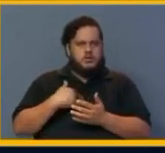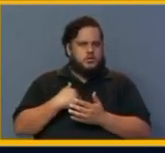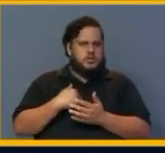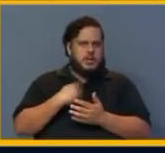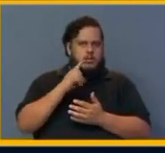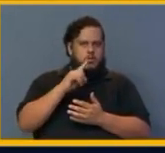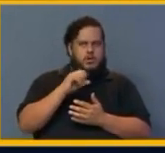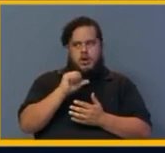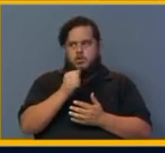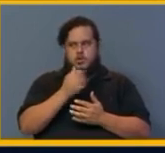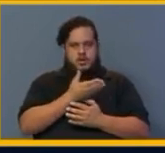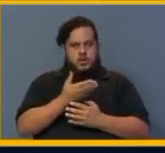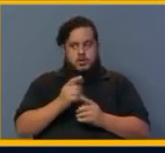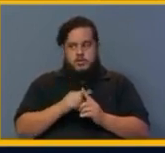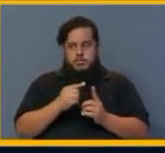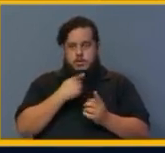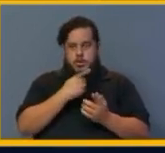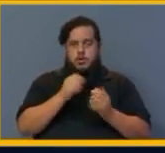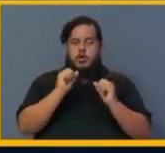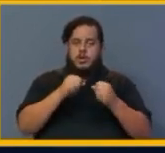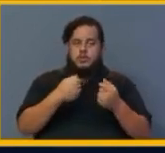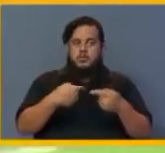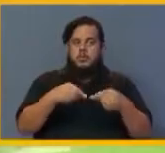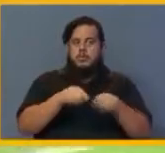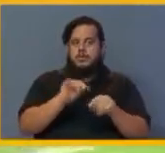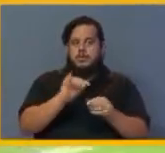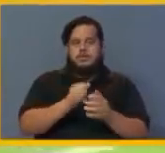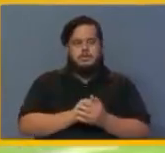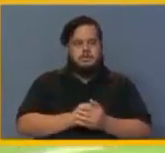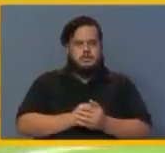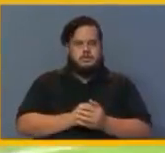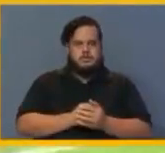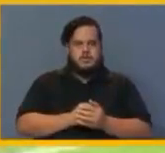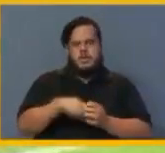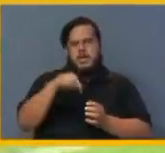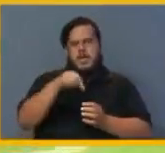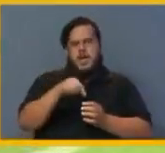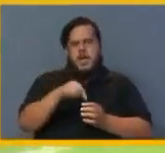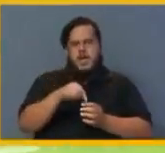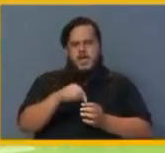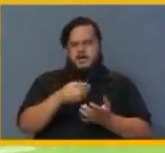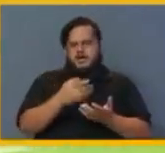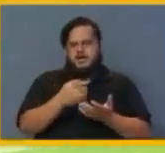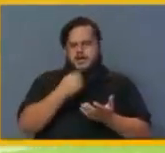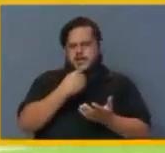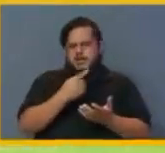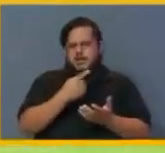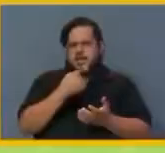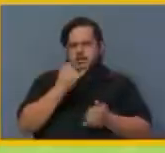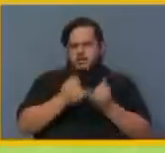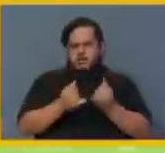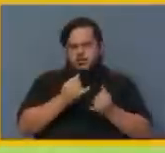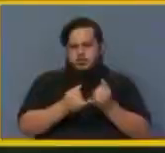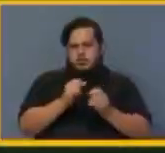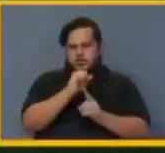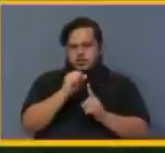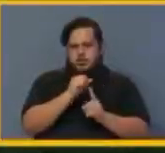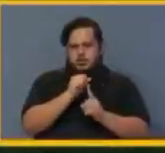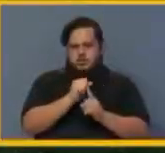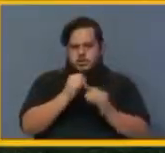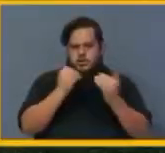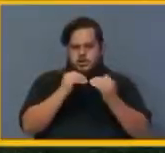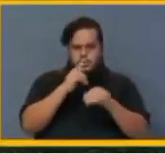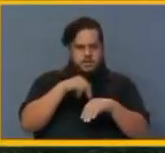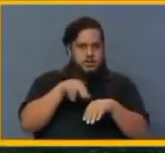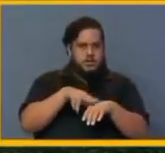cosa, pero digo, te puede pasar eso. ¿A qué consideran se deben los últimos casos expuestos a nivel nacional? ¿Y